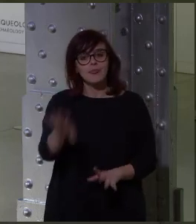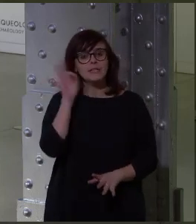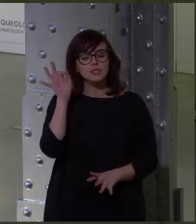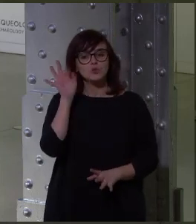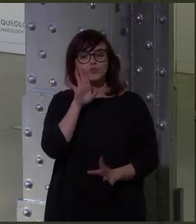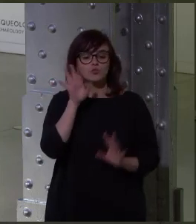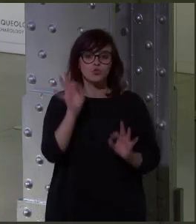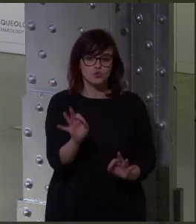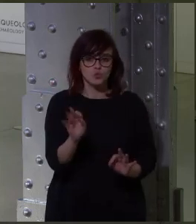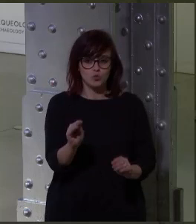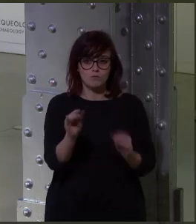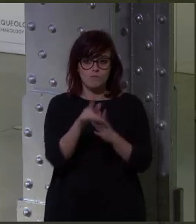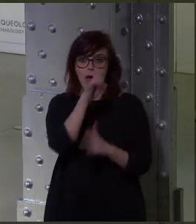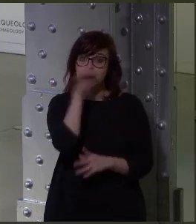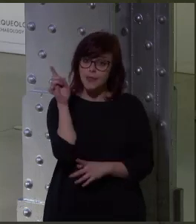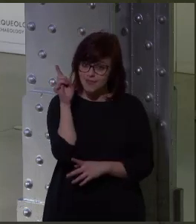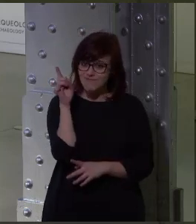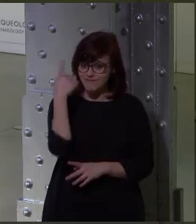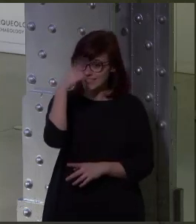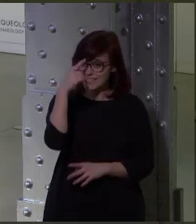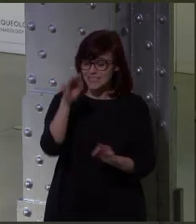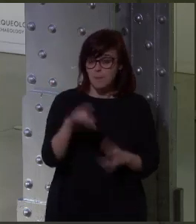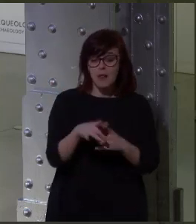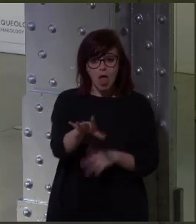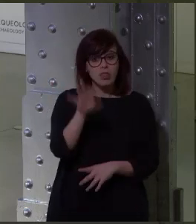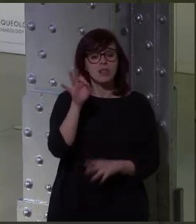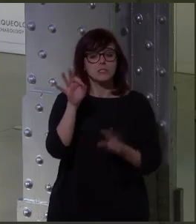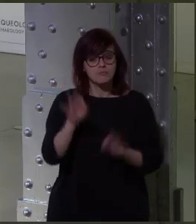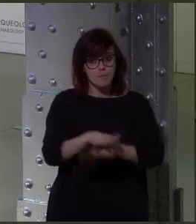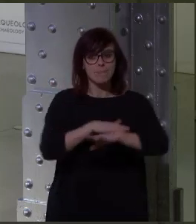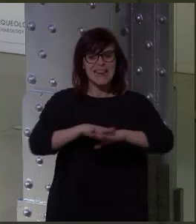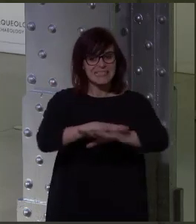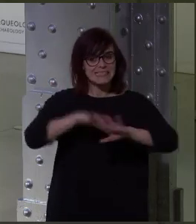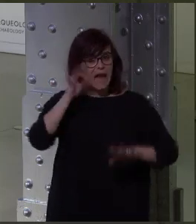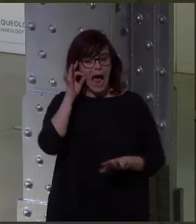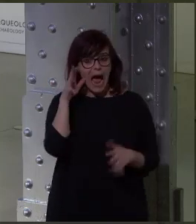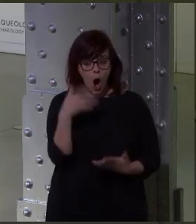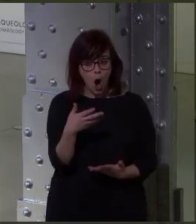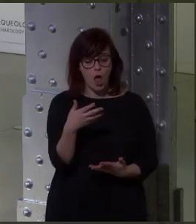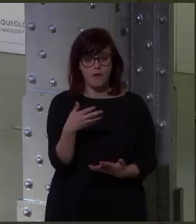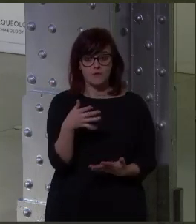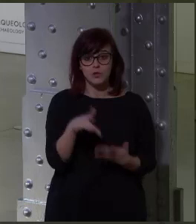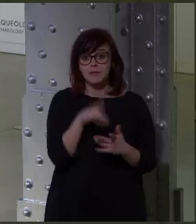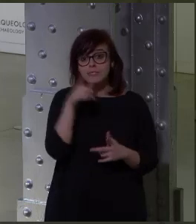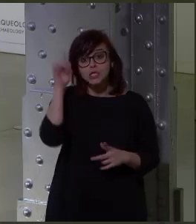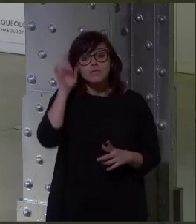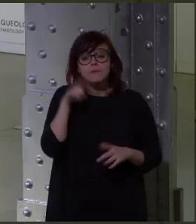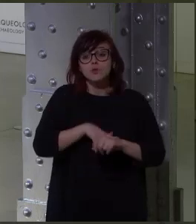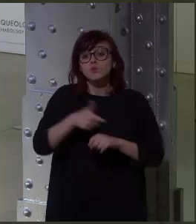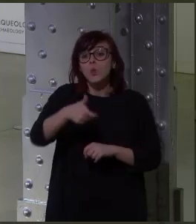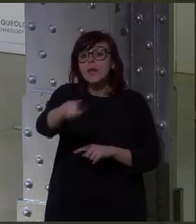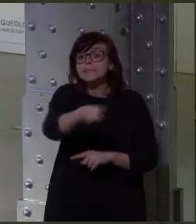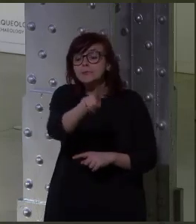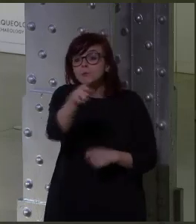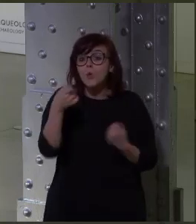decisión aquí en Madrid para hacerlo. La ministra en este momento, que no sabemos cuánto tiempo nos durará o